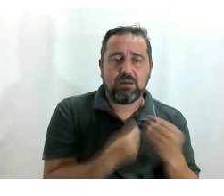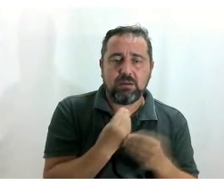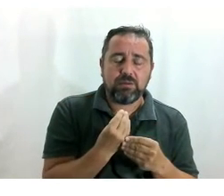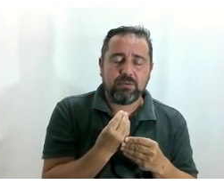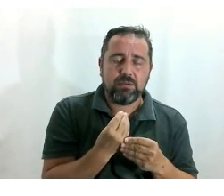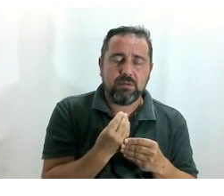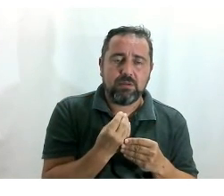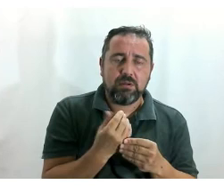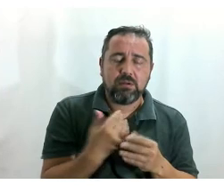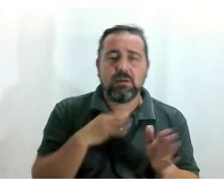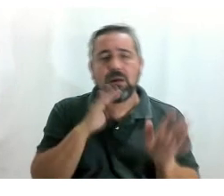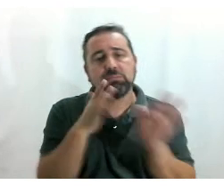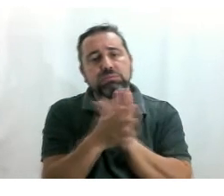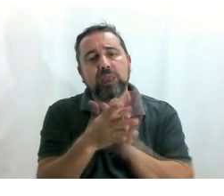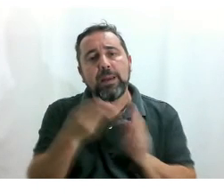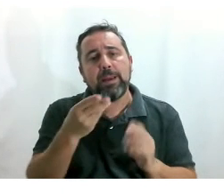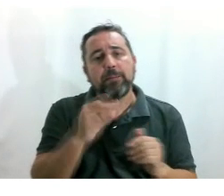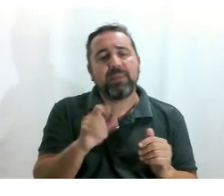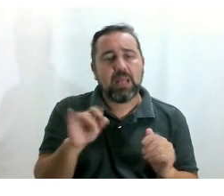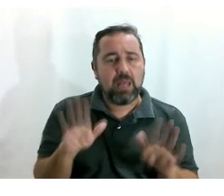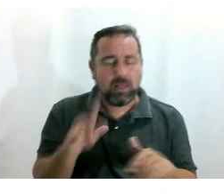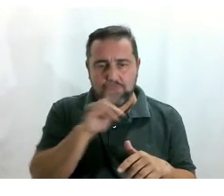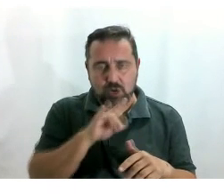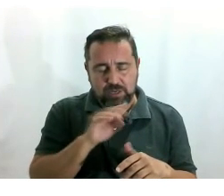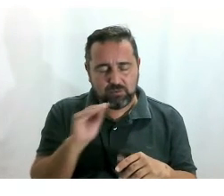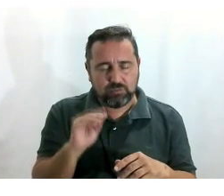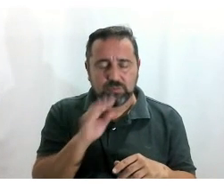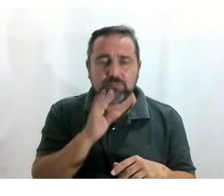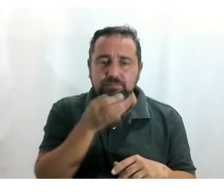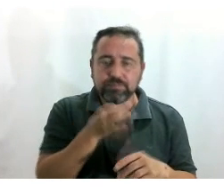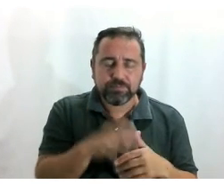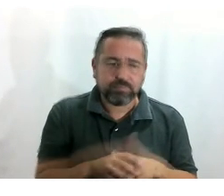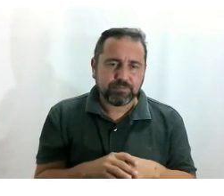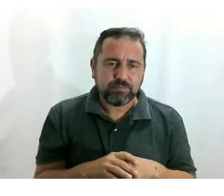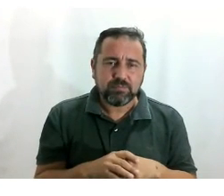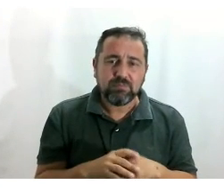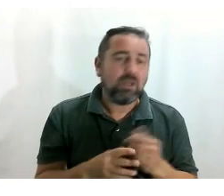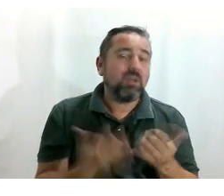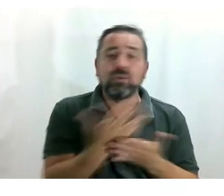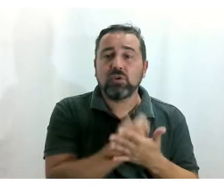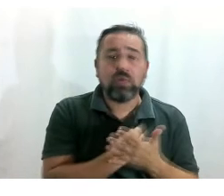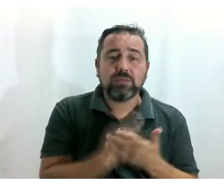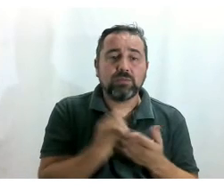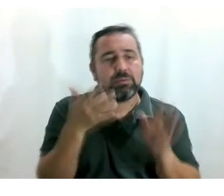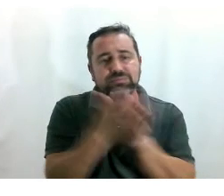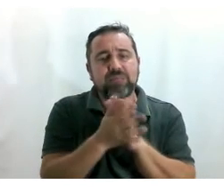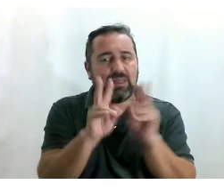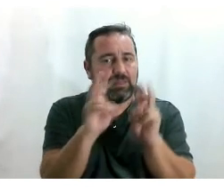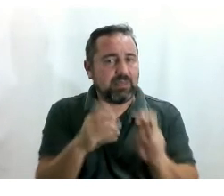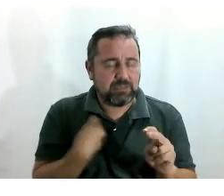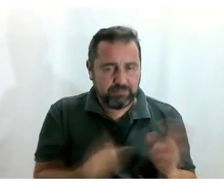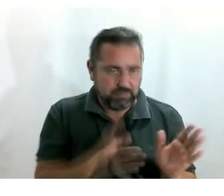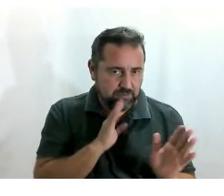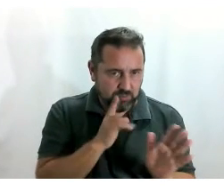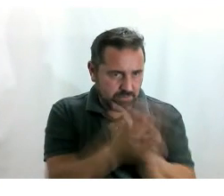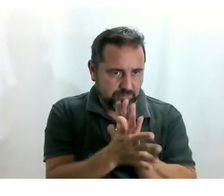le comentaba yo a Miguel Ángel Moreno en su intervención, porque todas vienen a incidir un poco en la misma cuestión que has